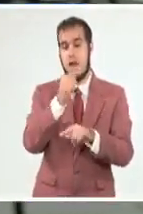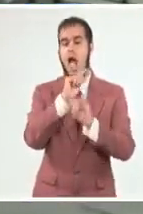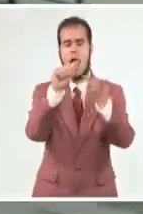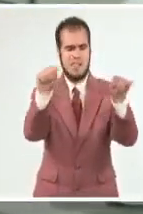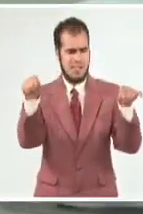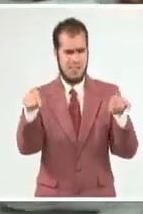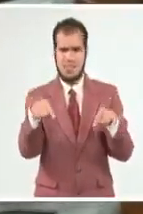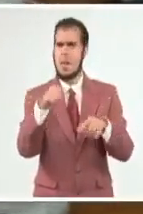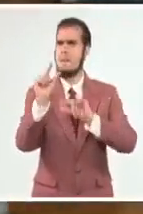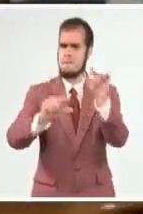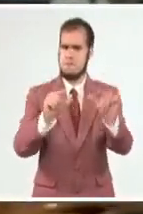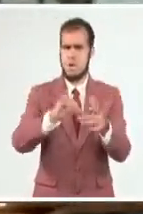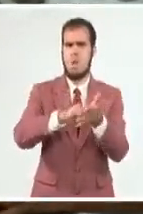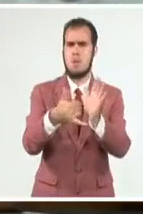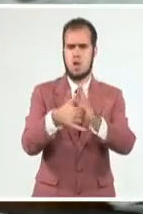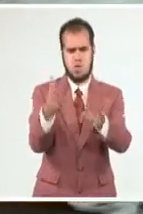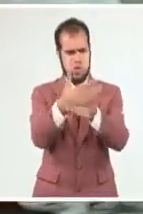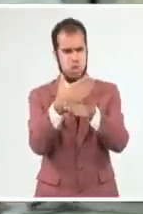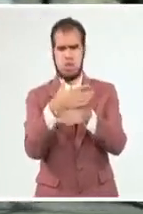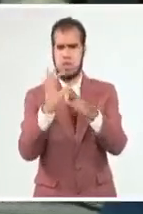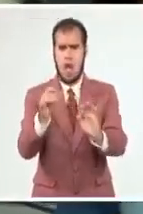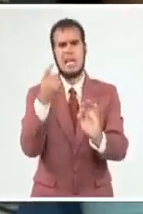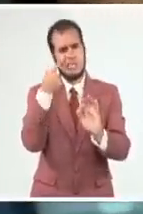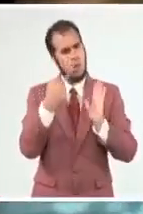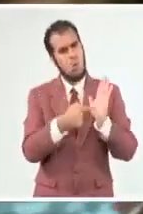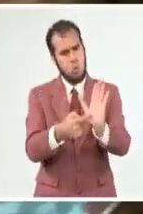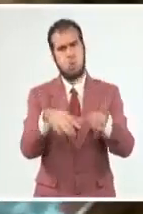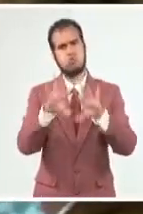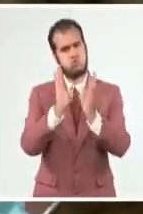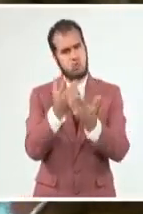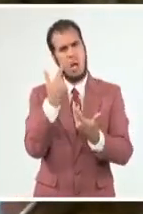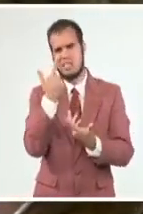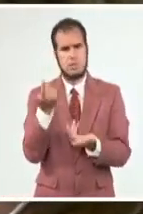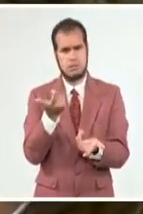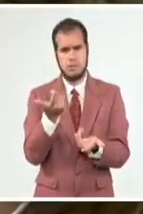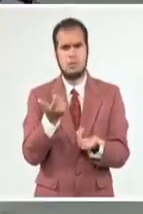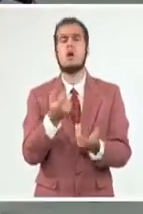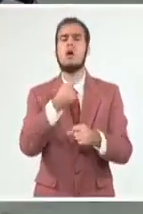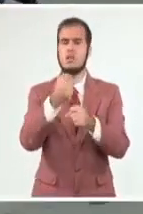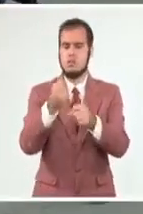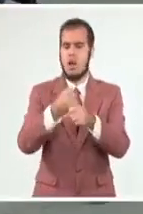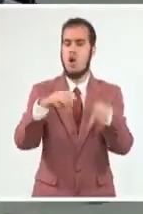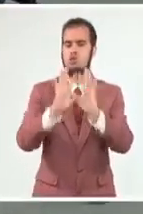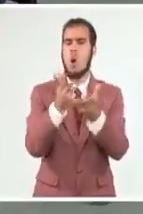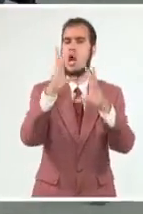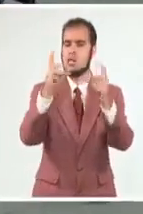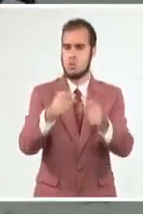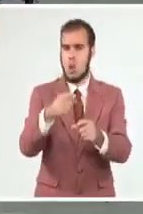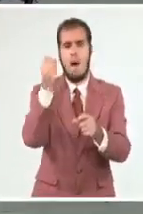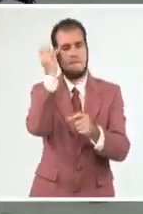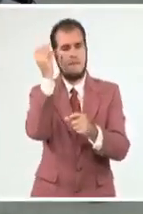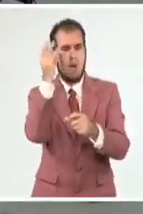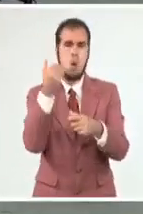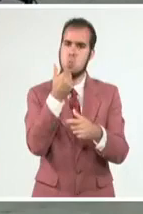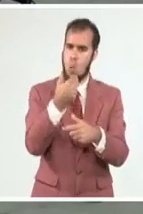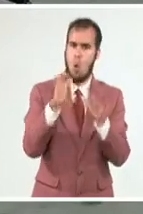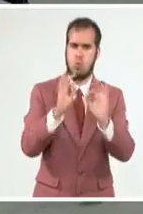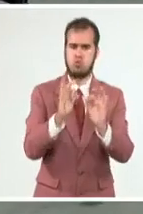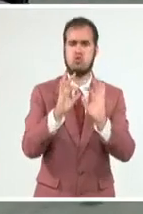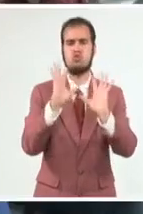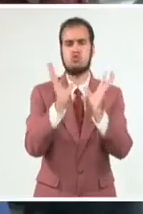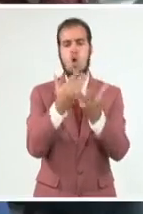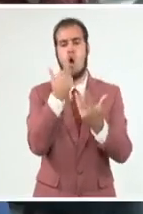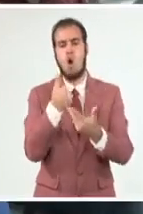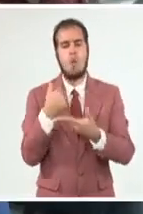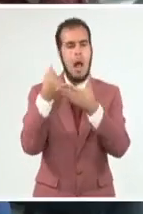desarrollo local presentaron con humildad pero con orgullo los propósitos y resultados de sus iniciativas y su repercusión en la